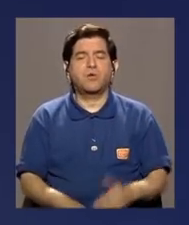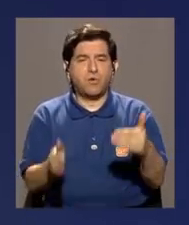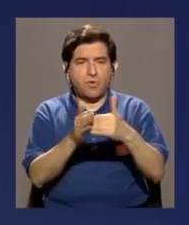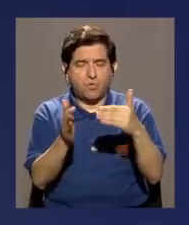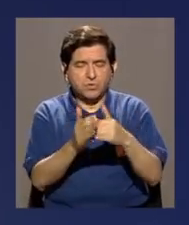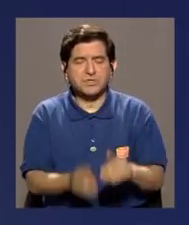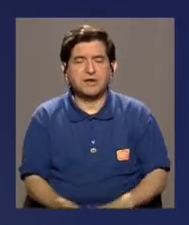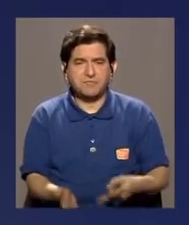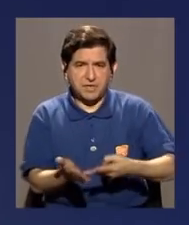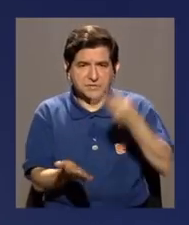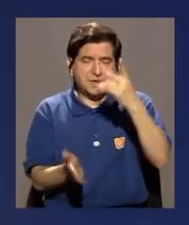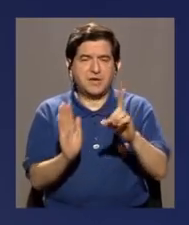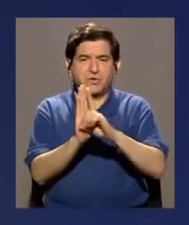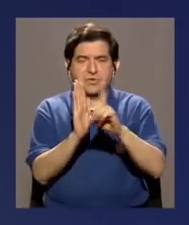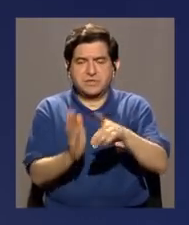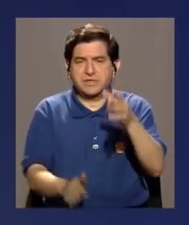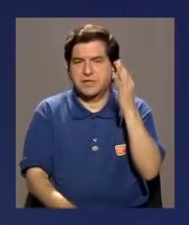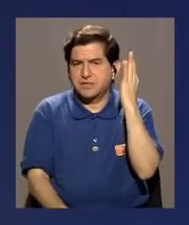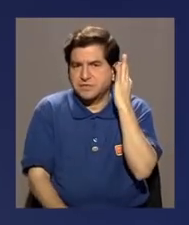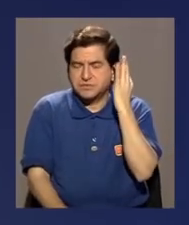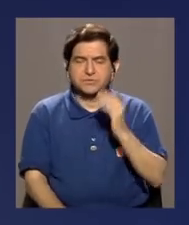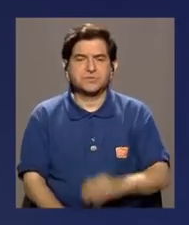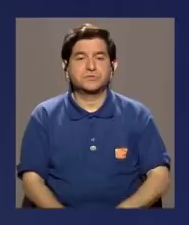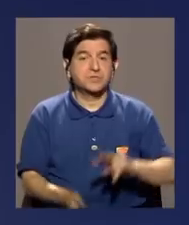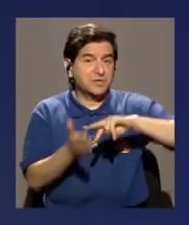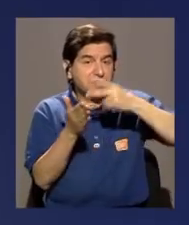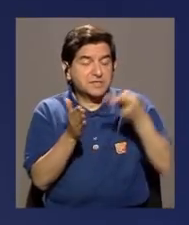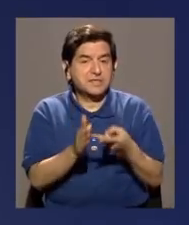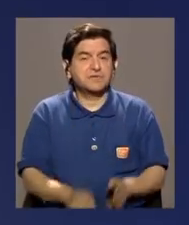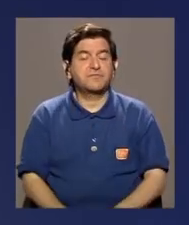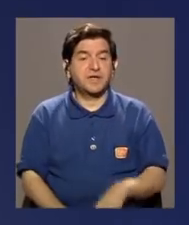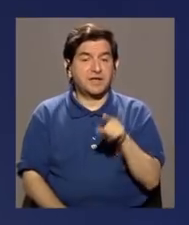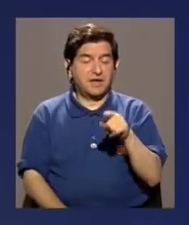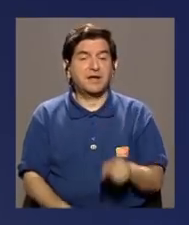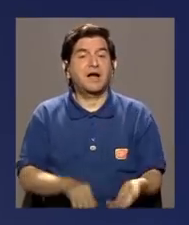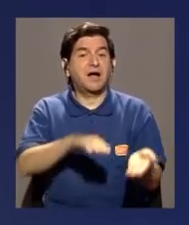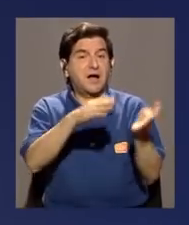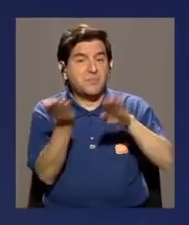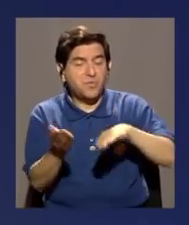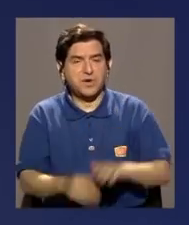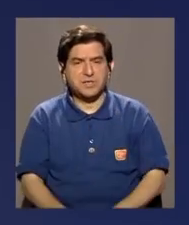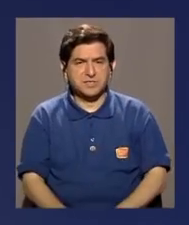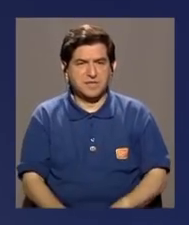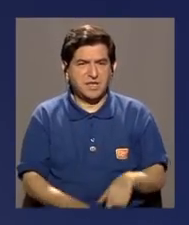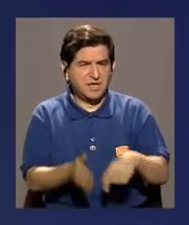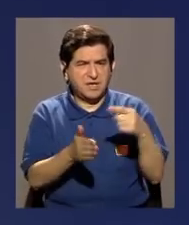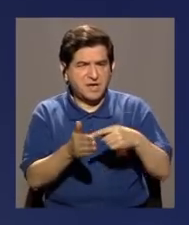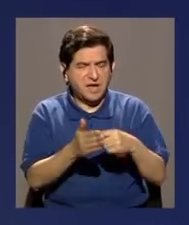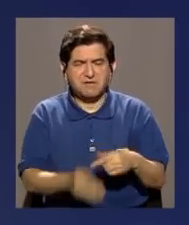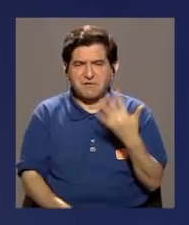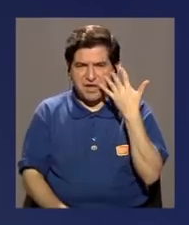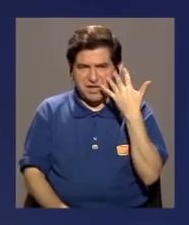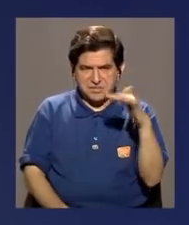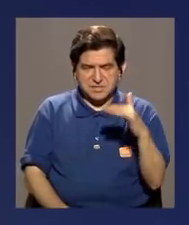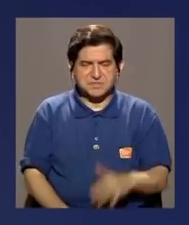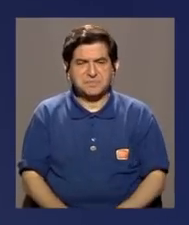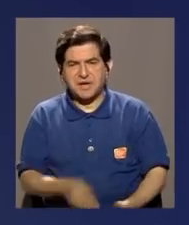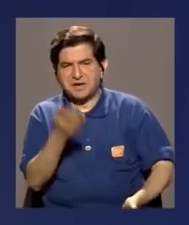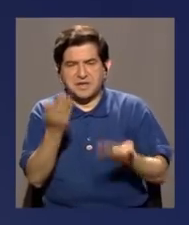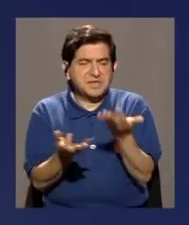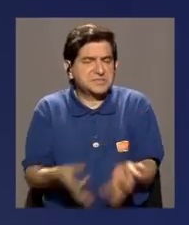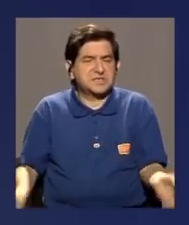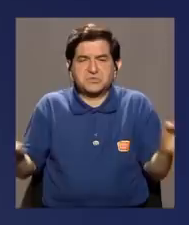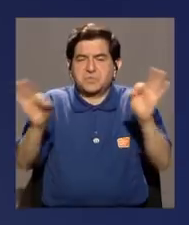muchos los derechos de mujeres que significan la muerte y cuando no están cerca hay veces parece que les resultan